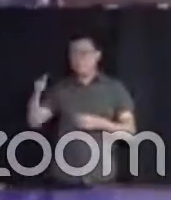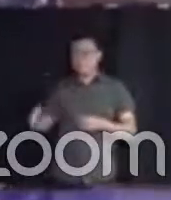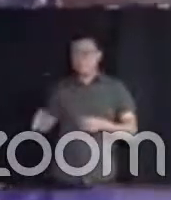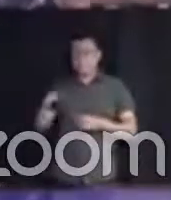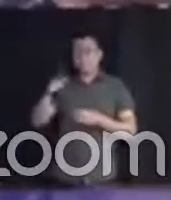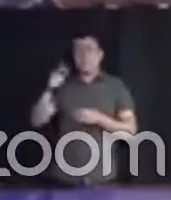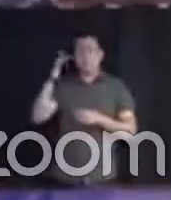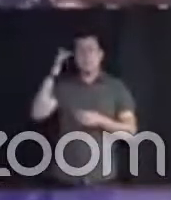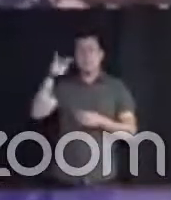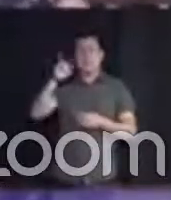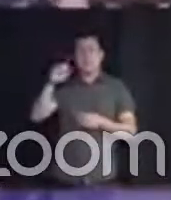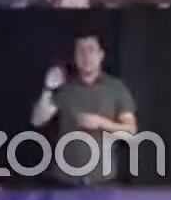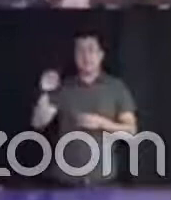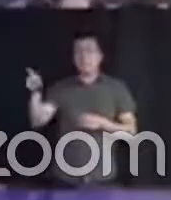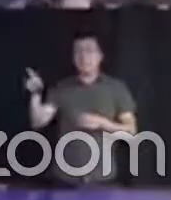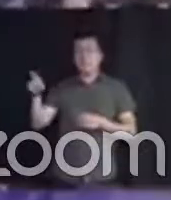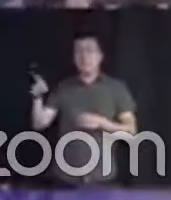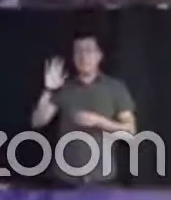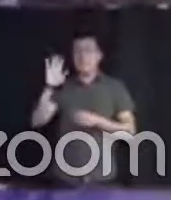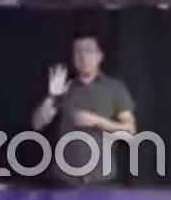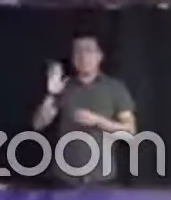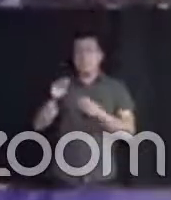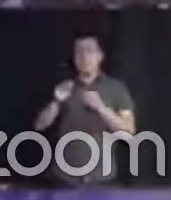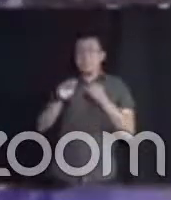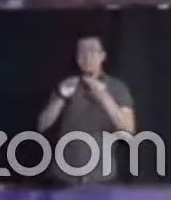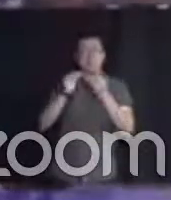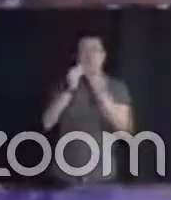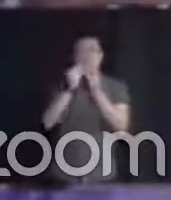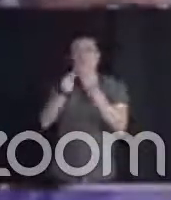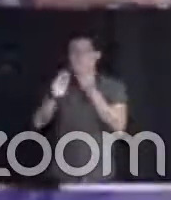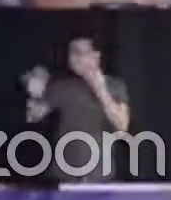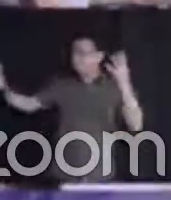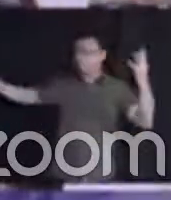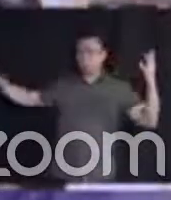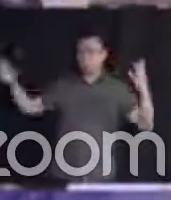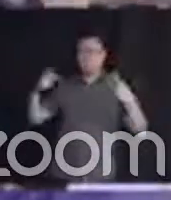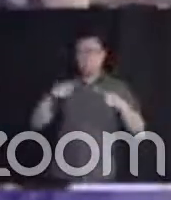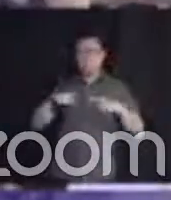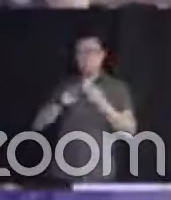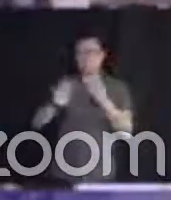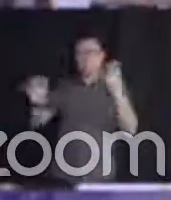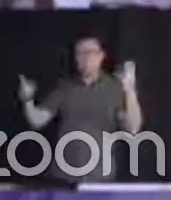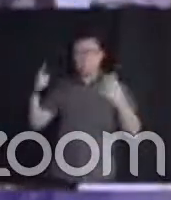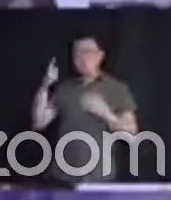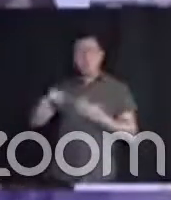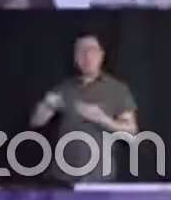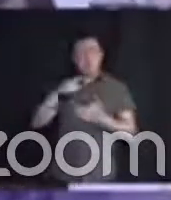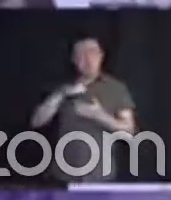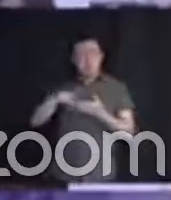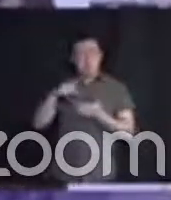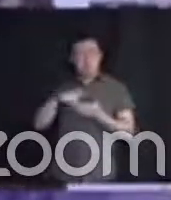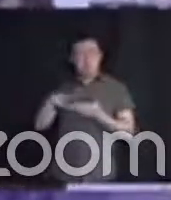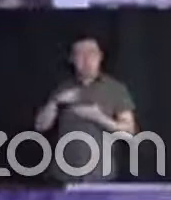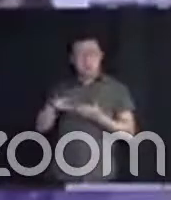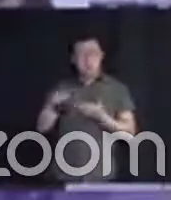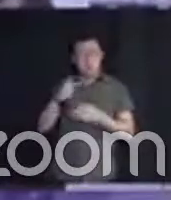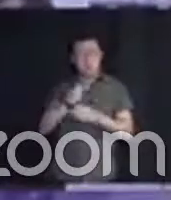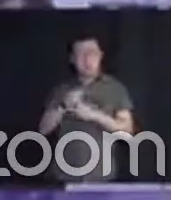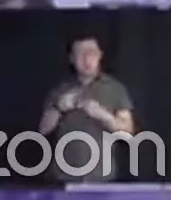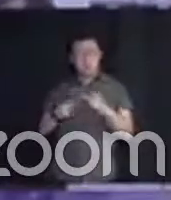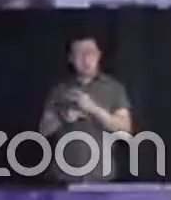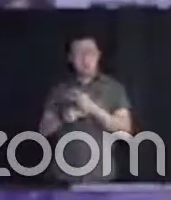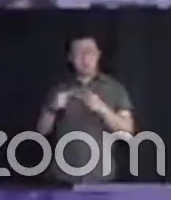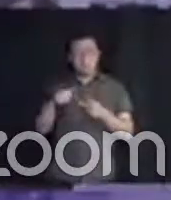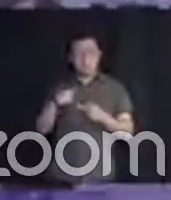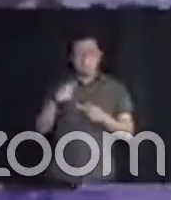Diego, y había una cola como de aquí hasta allá. Y entonces, para comprar. Y entonces le dije